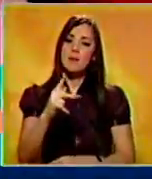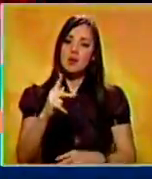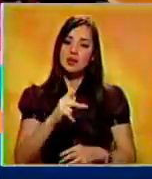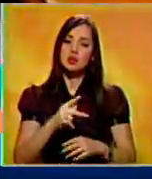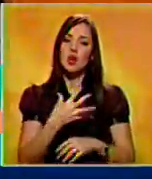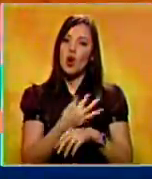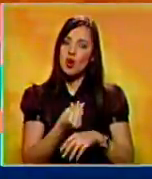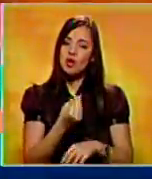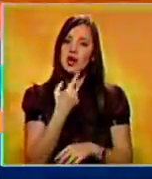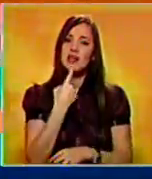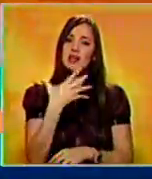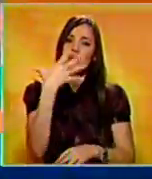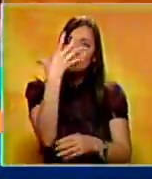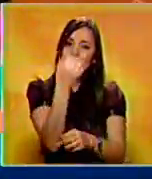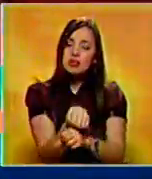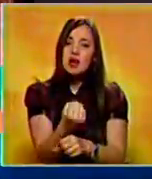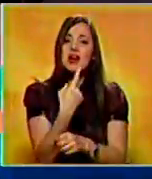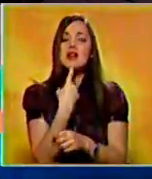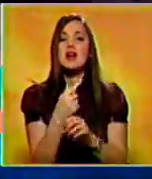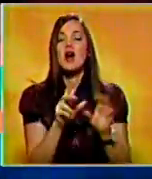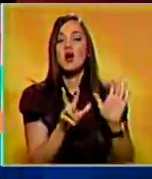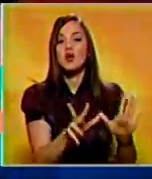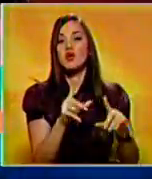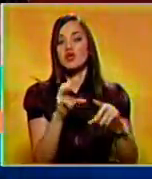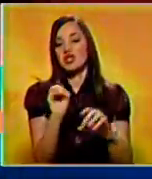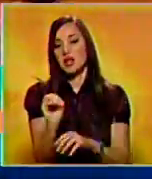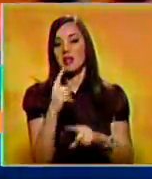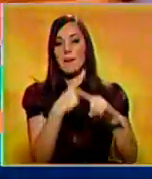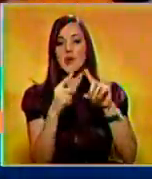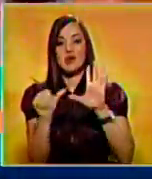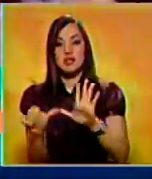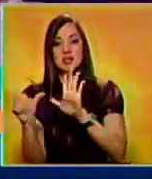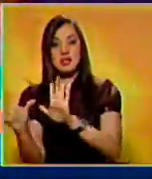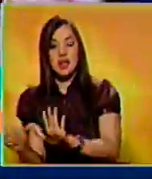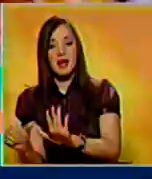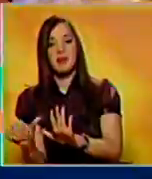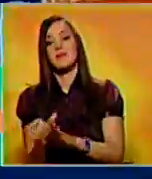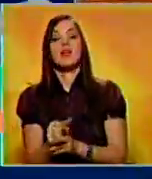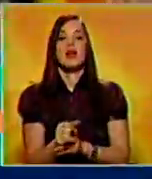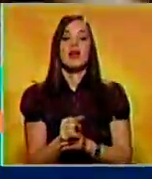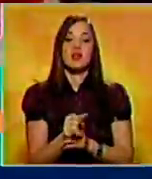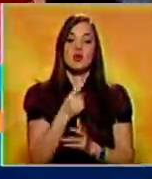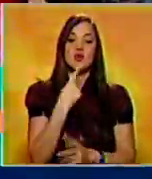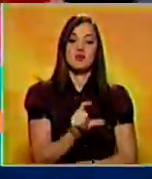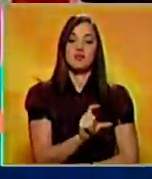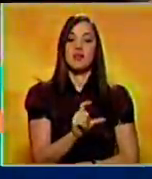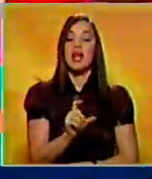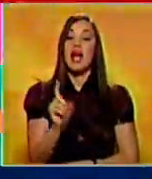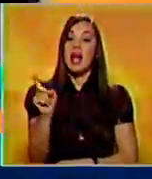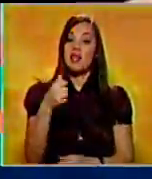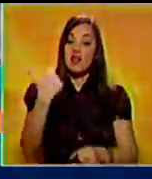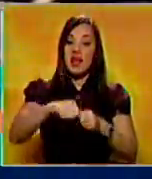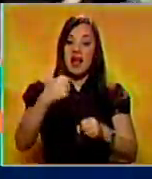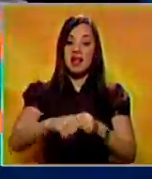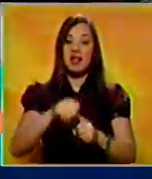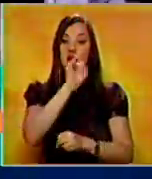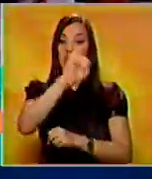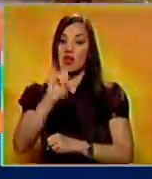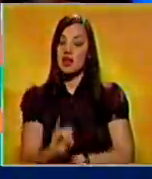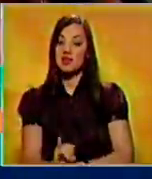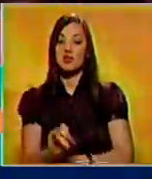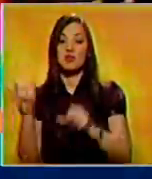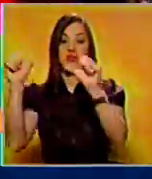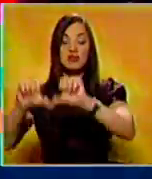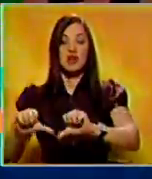superó a Guaros de Lara 80-76, mientras que Marinos de Anzuategui derrotó a Gaiteros del Zulia 88-73.